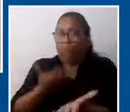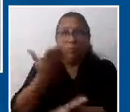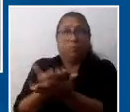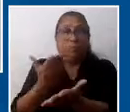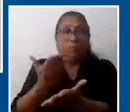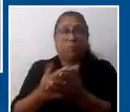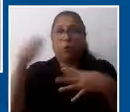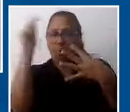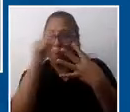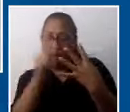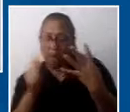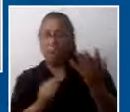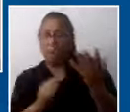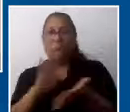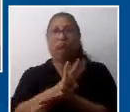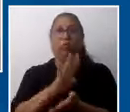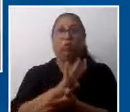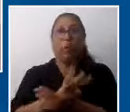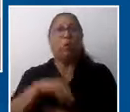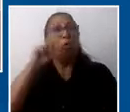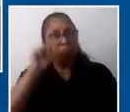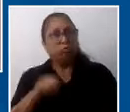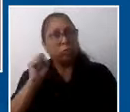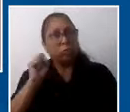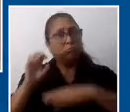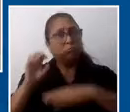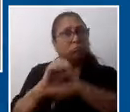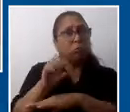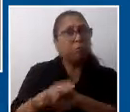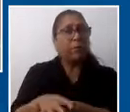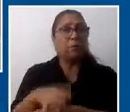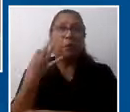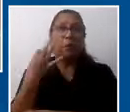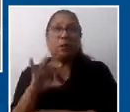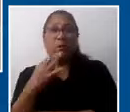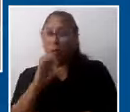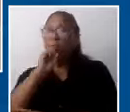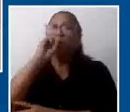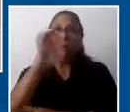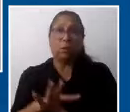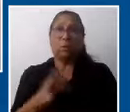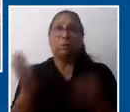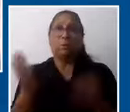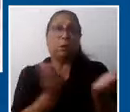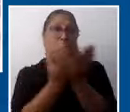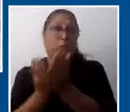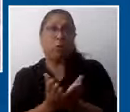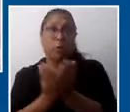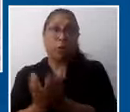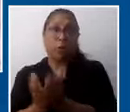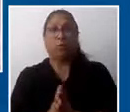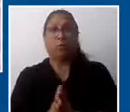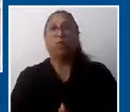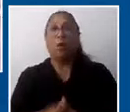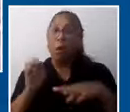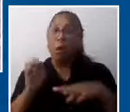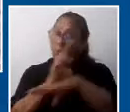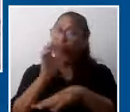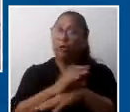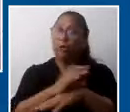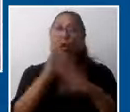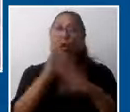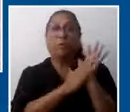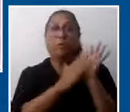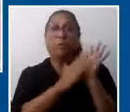documentos. Incluso lo que se recomienda y lo que siempre se ha mencionado a las instituciones educativas por parte de la Defensoría del Pueblo es que procedan a